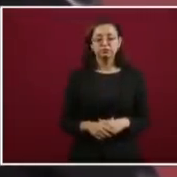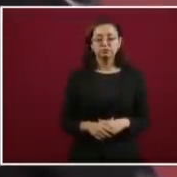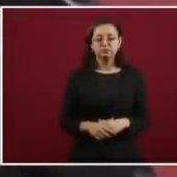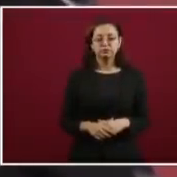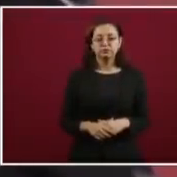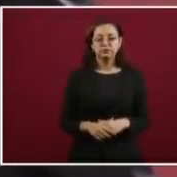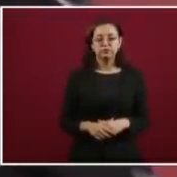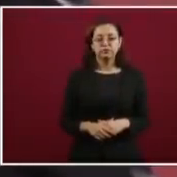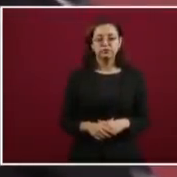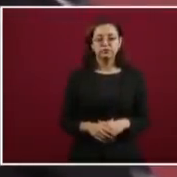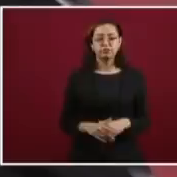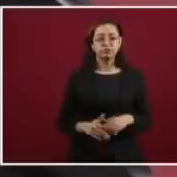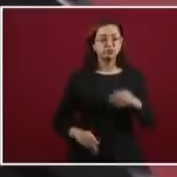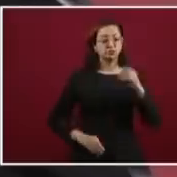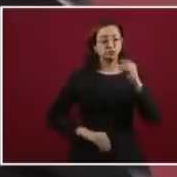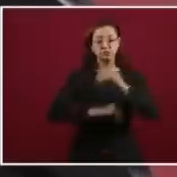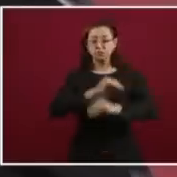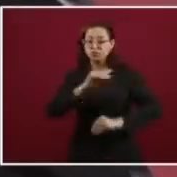polémica